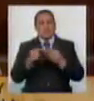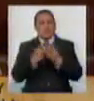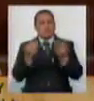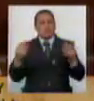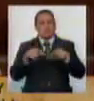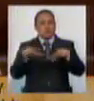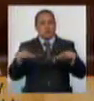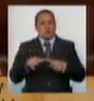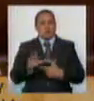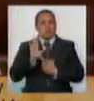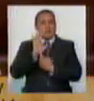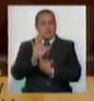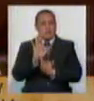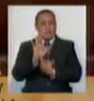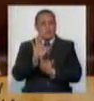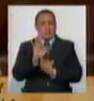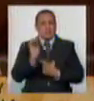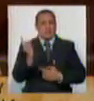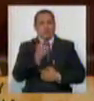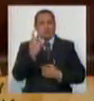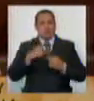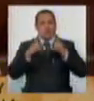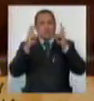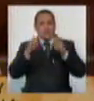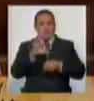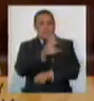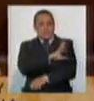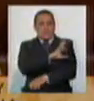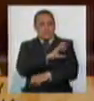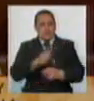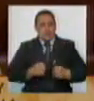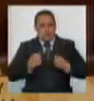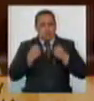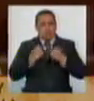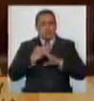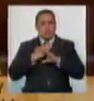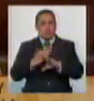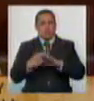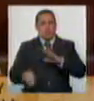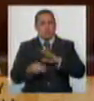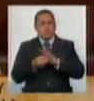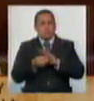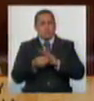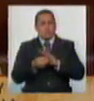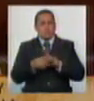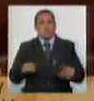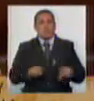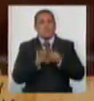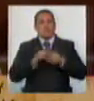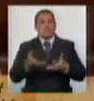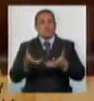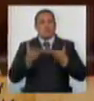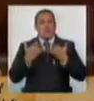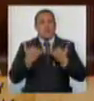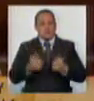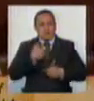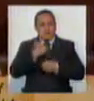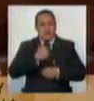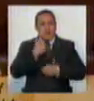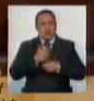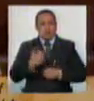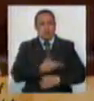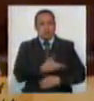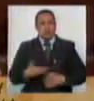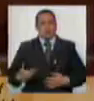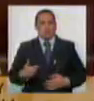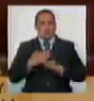instituciones representativas en el tema de fiscalización y lucha contra la corrupción, nos ha permitido la acción del Estado